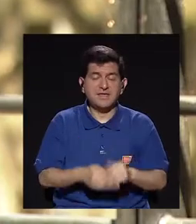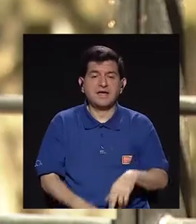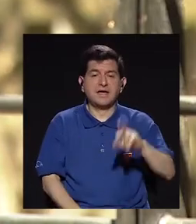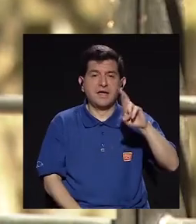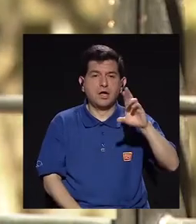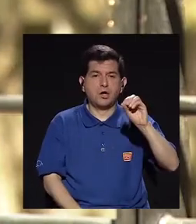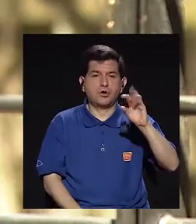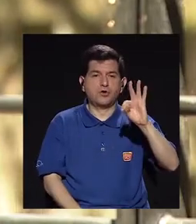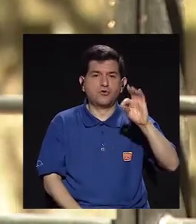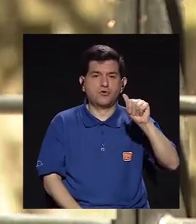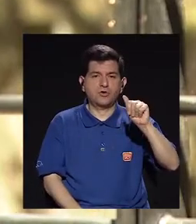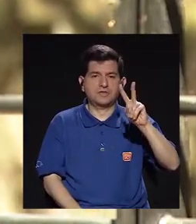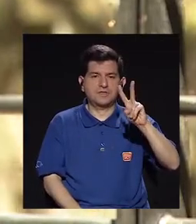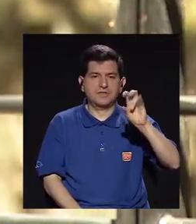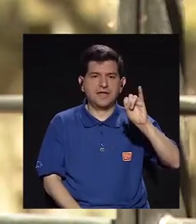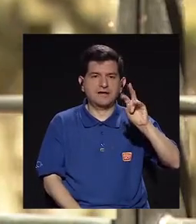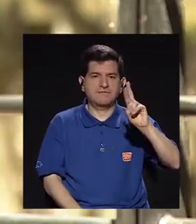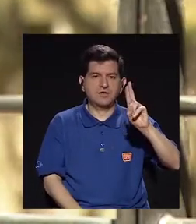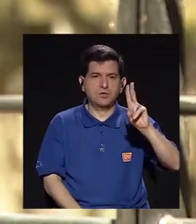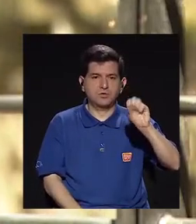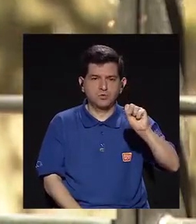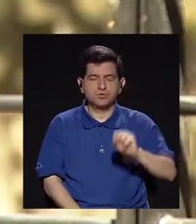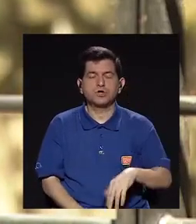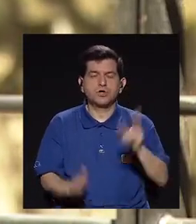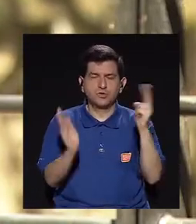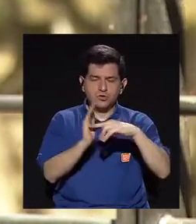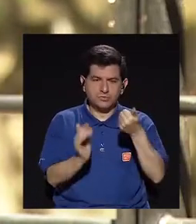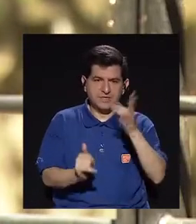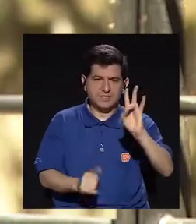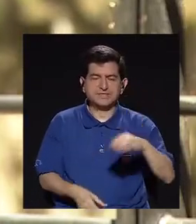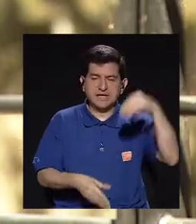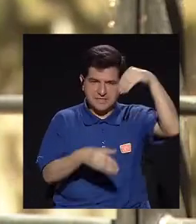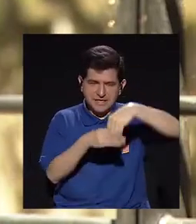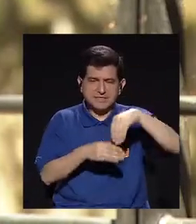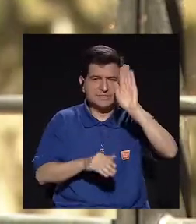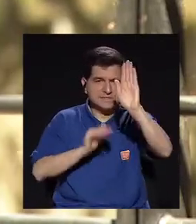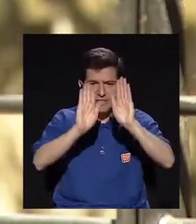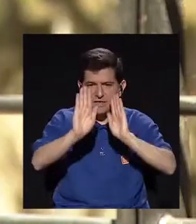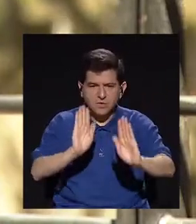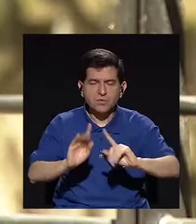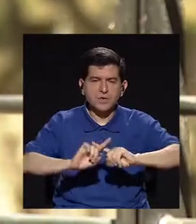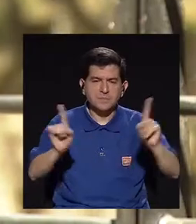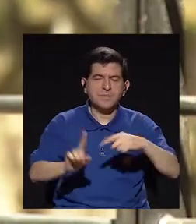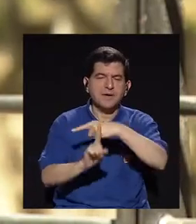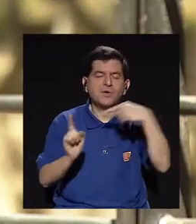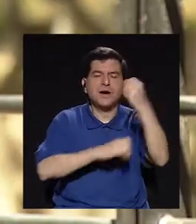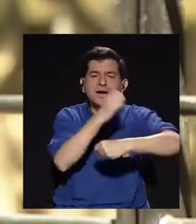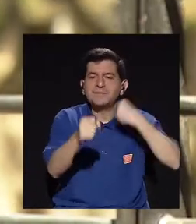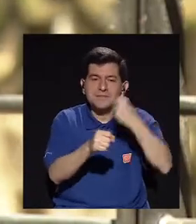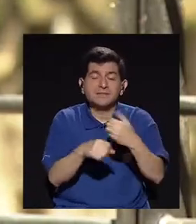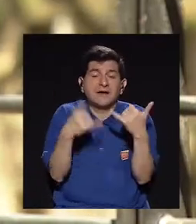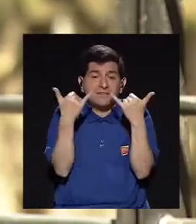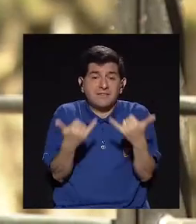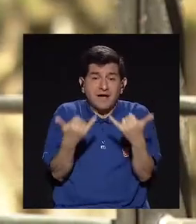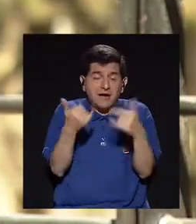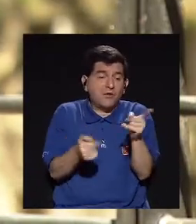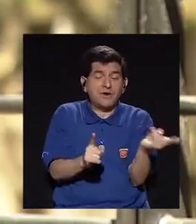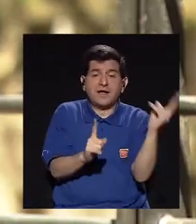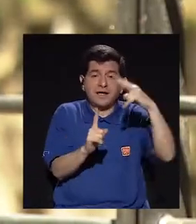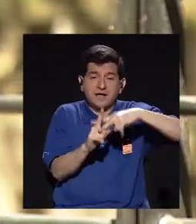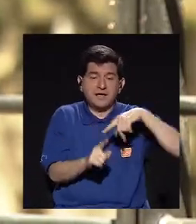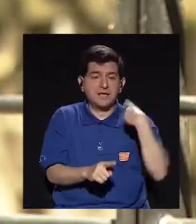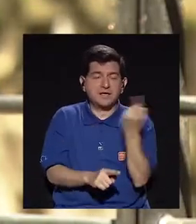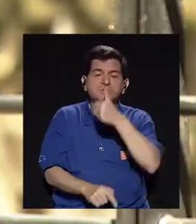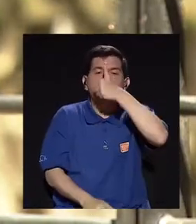comento del rotavirus, que ya a partir de este año, 2017, se incluye en el esquema, pero va a ser hasta mediados de año. Entonces, ahorita esa